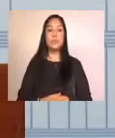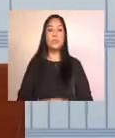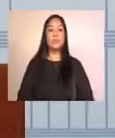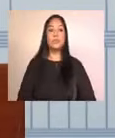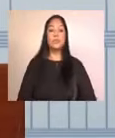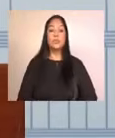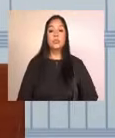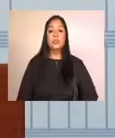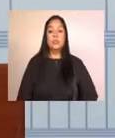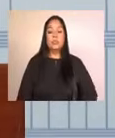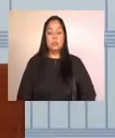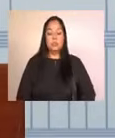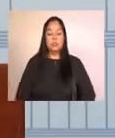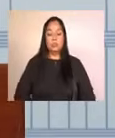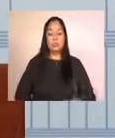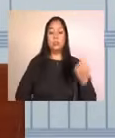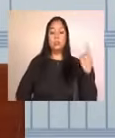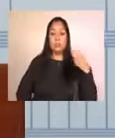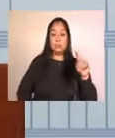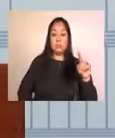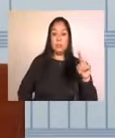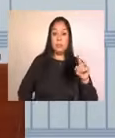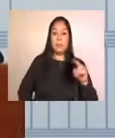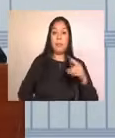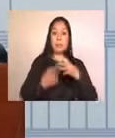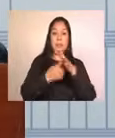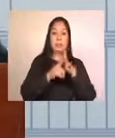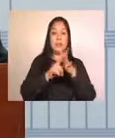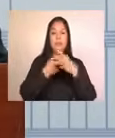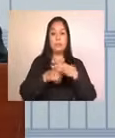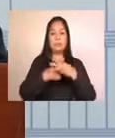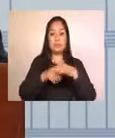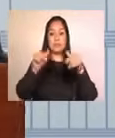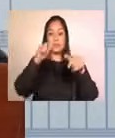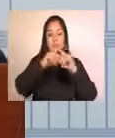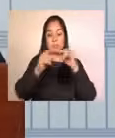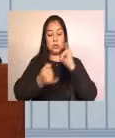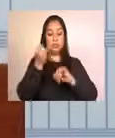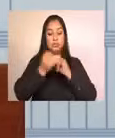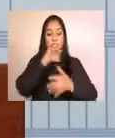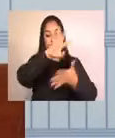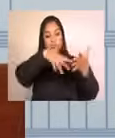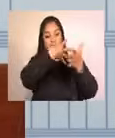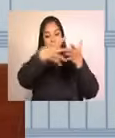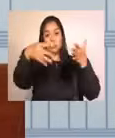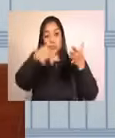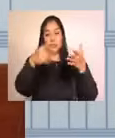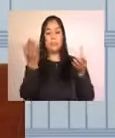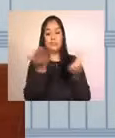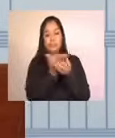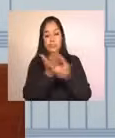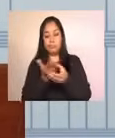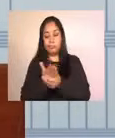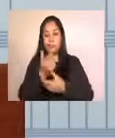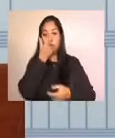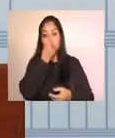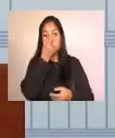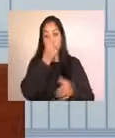Para iniciar, trasladarles de que la última actualización del tablero, los expedientes de la corrupción,